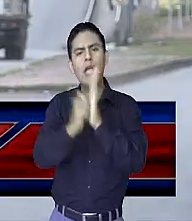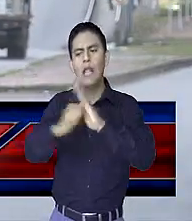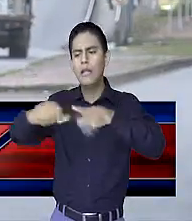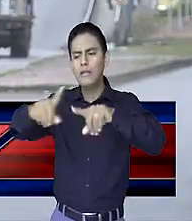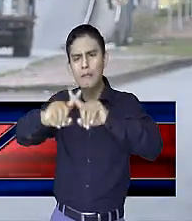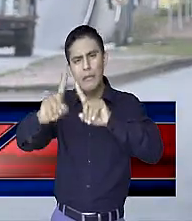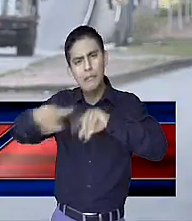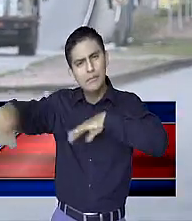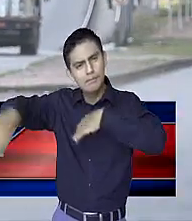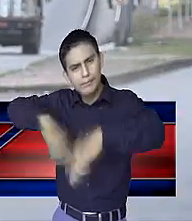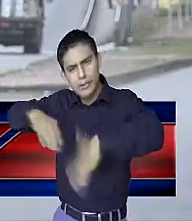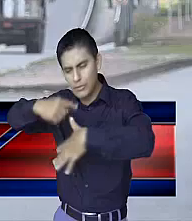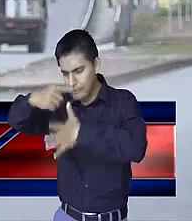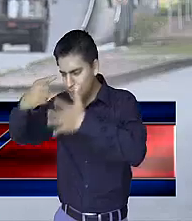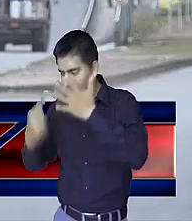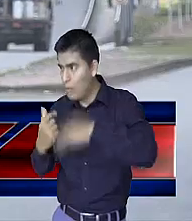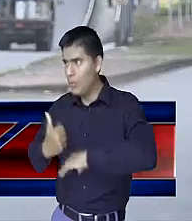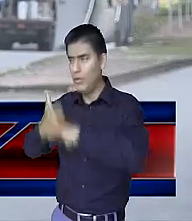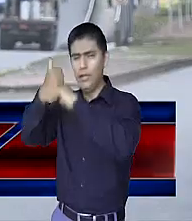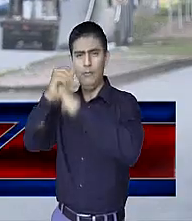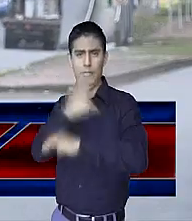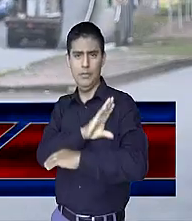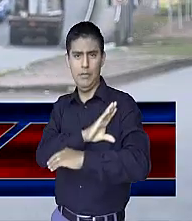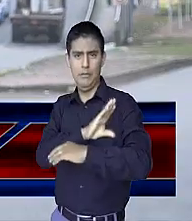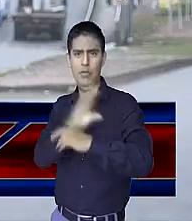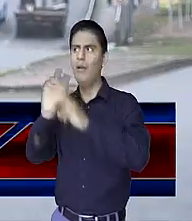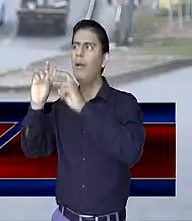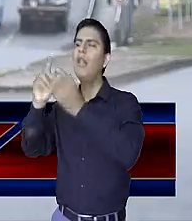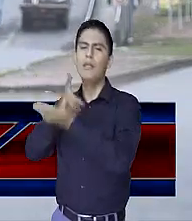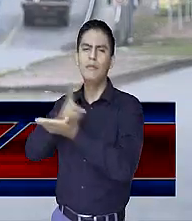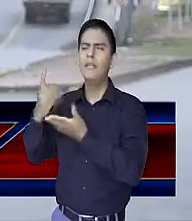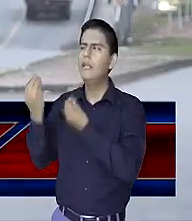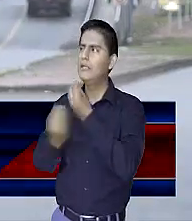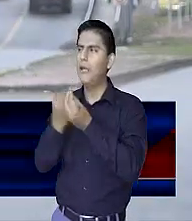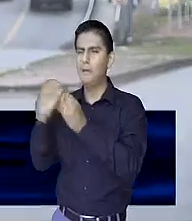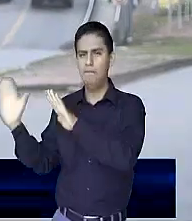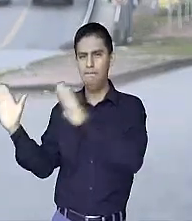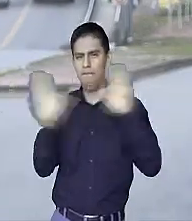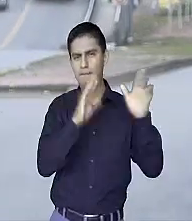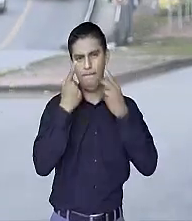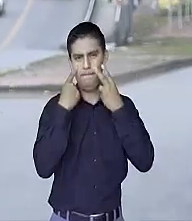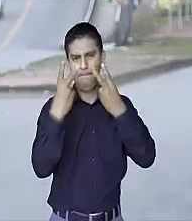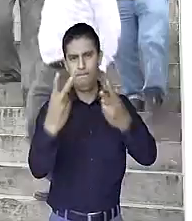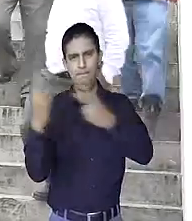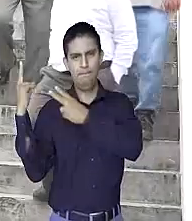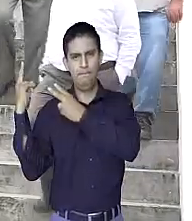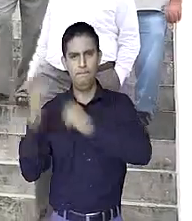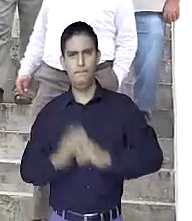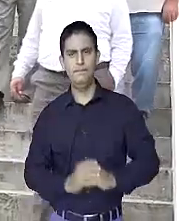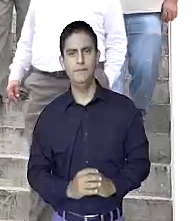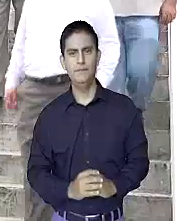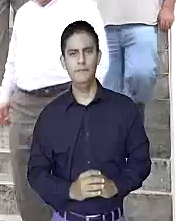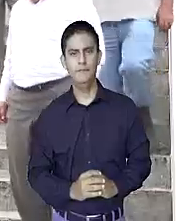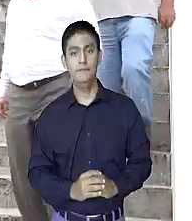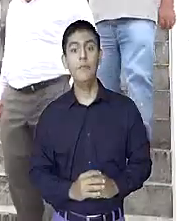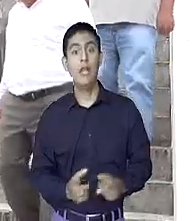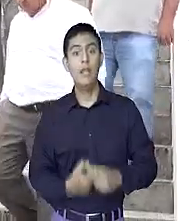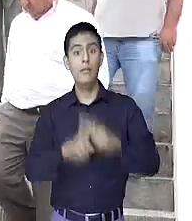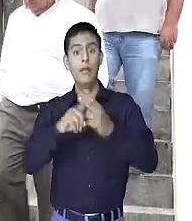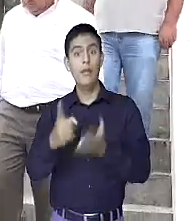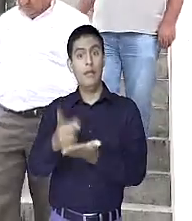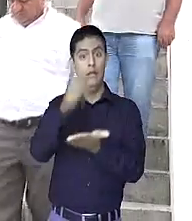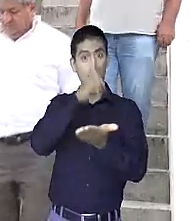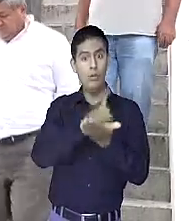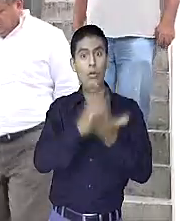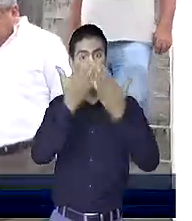cumplidas por nuestras autoridades municipales durante la presente semana. Veamos cuáles fueron ellas. A inicios de la